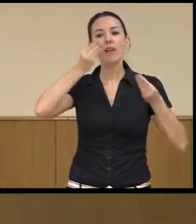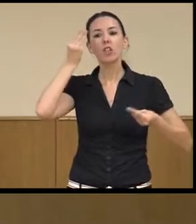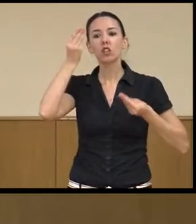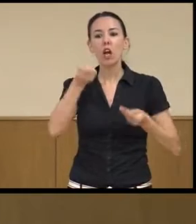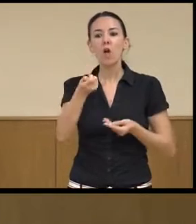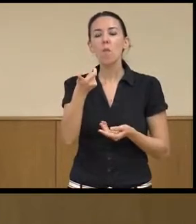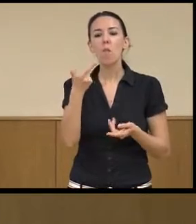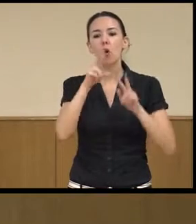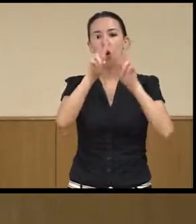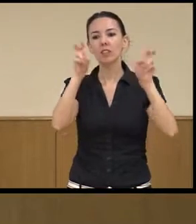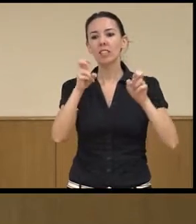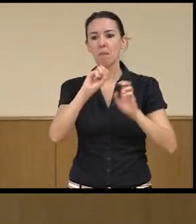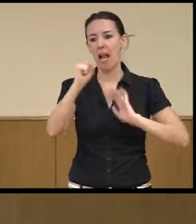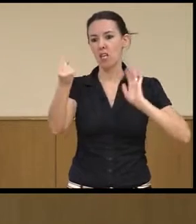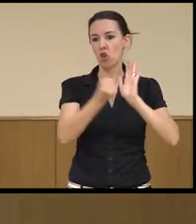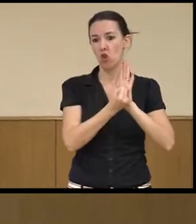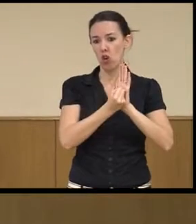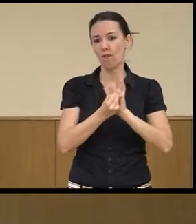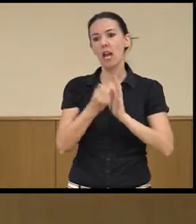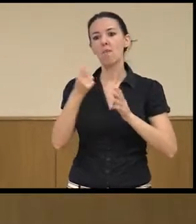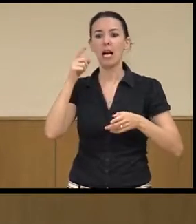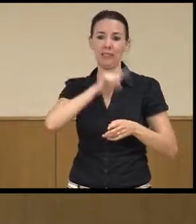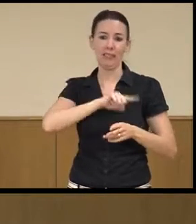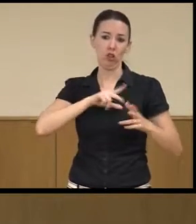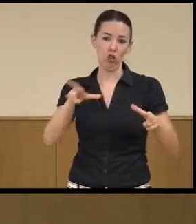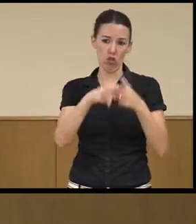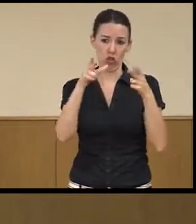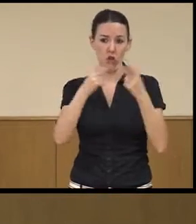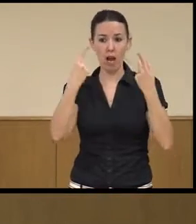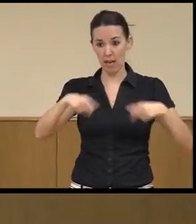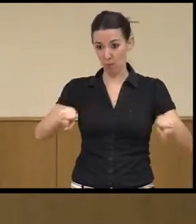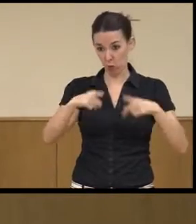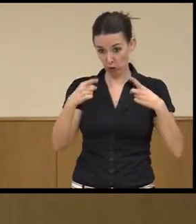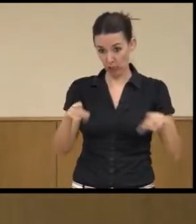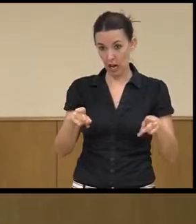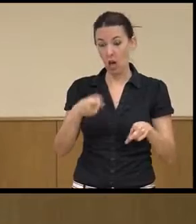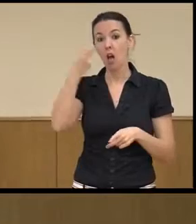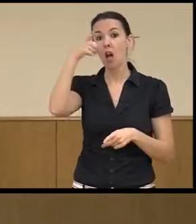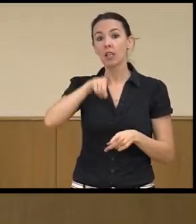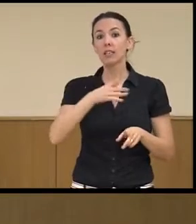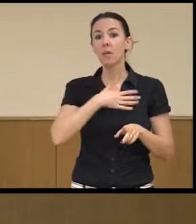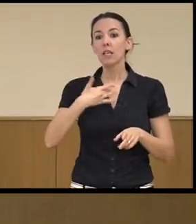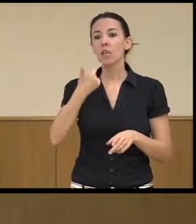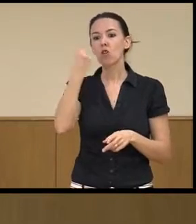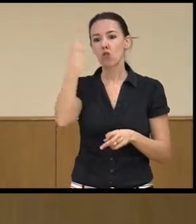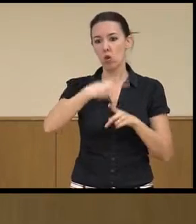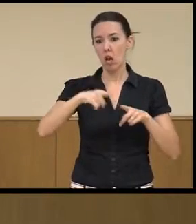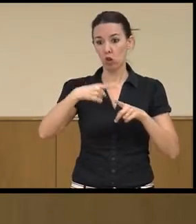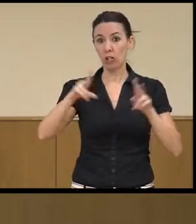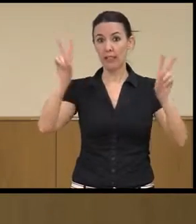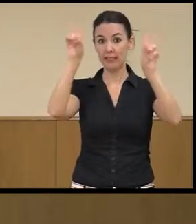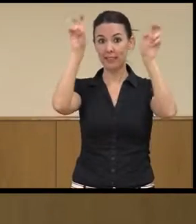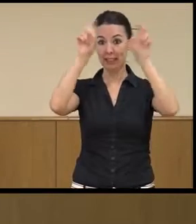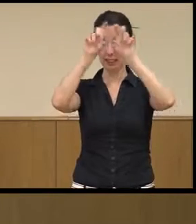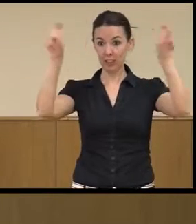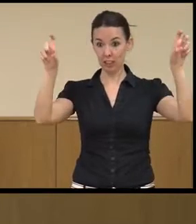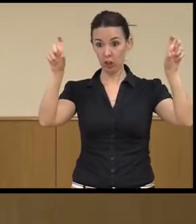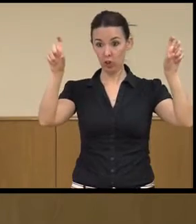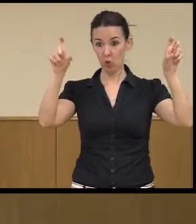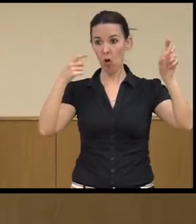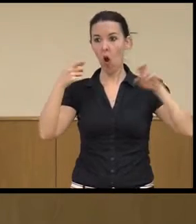sobre la iconografía y el sentido social de la música. Por otra parte, también quiero decir una cosa. El título lo di allá